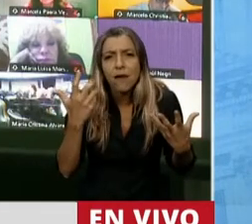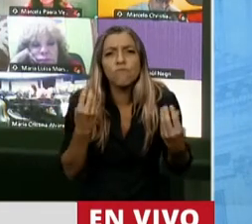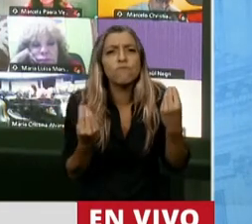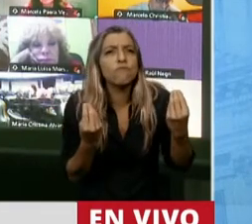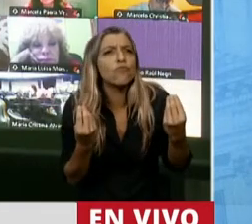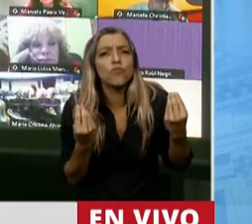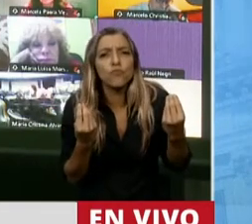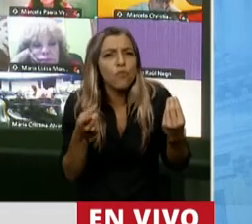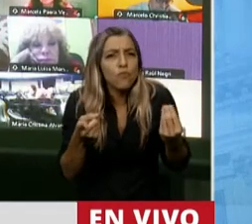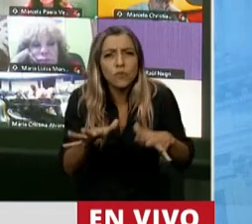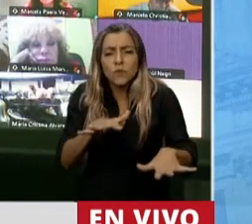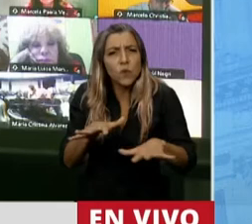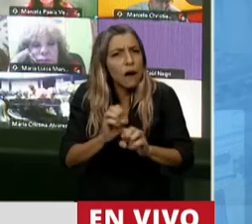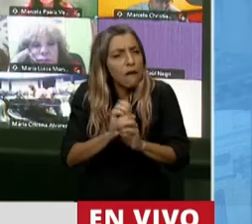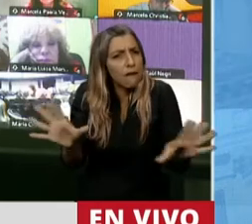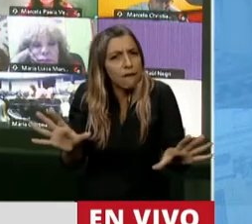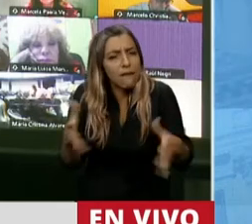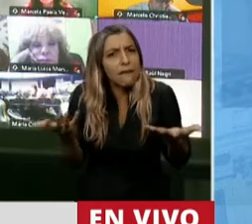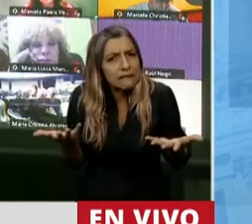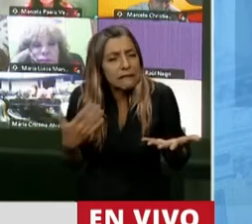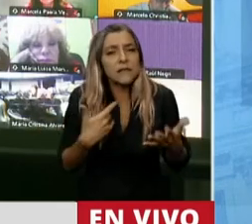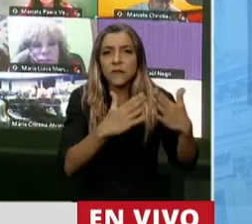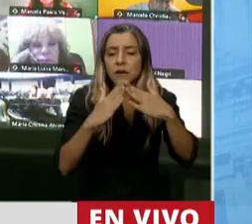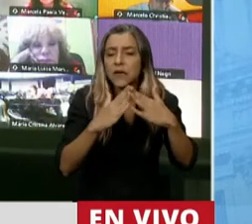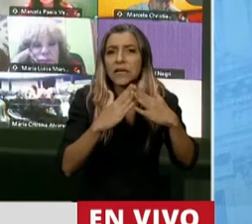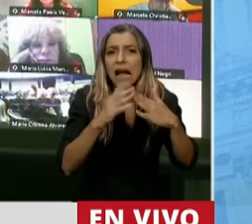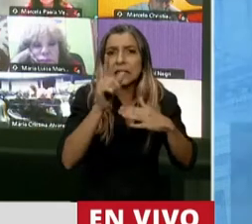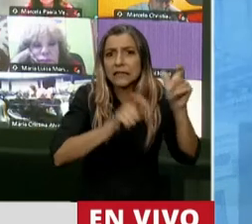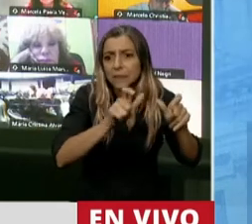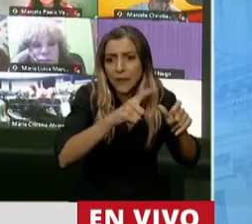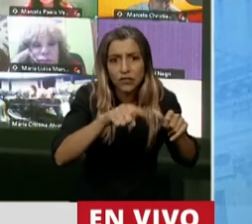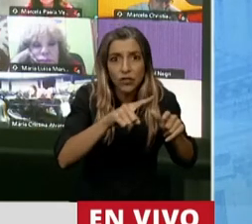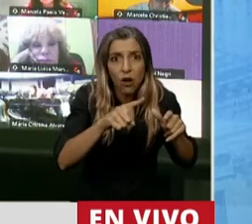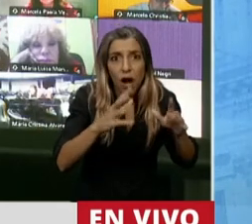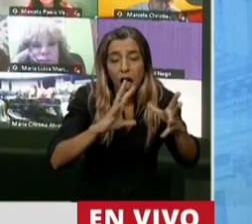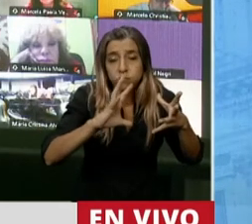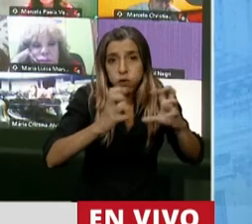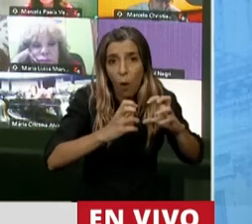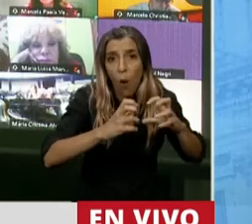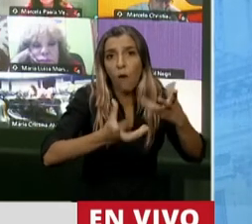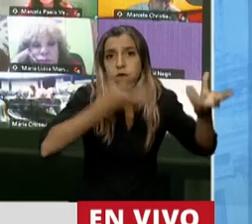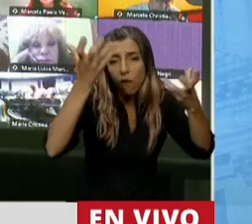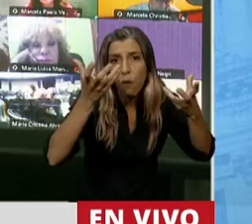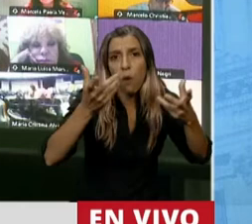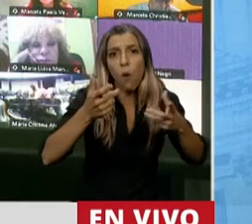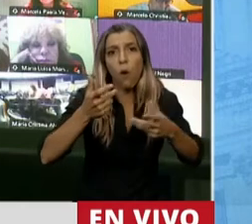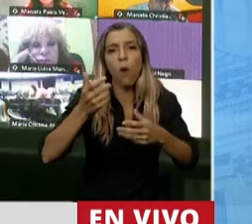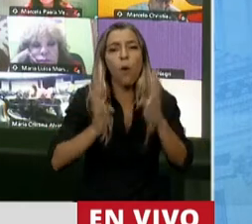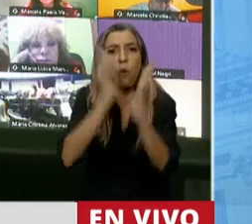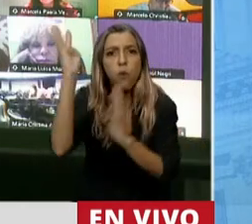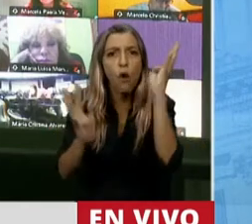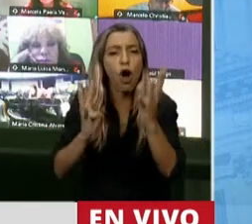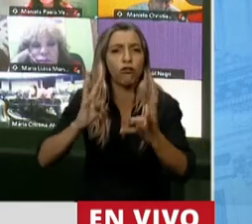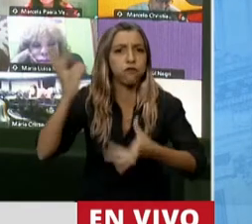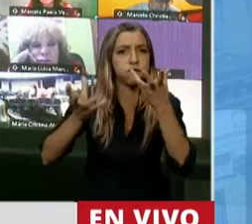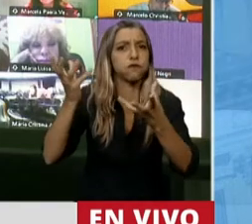analizando lo grave que es esa situación. La pérdida de viviendas, la destrucción de bosques, la destrucción de áreas protegidas, la pérdida